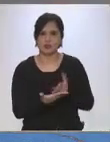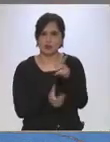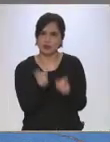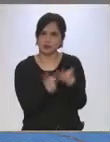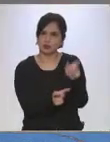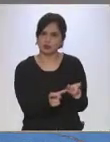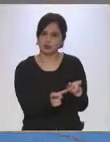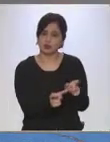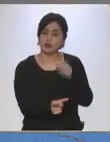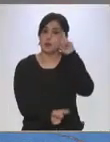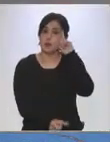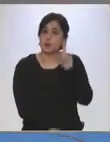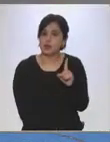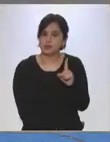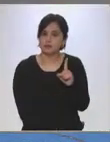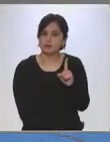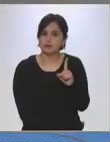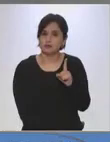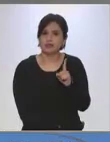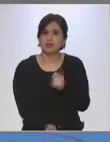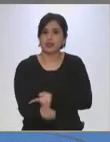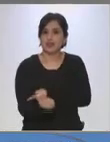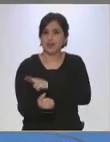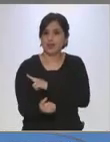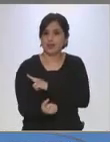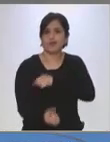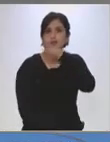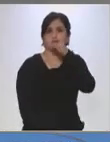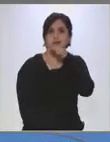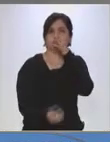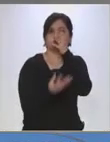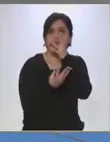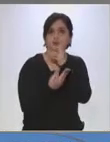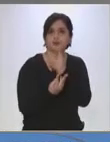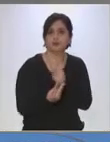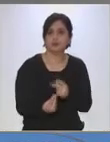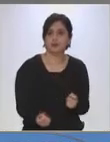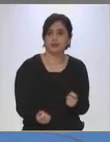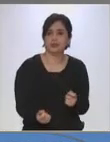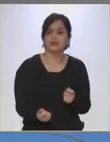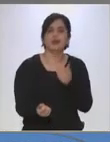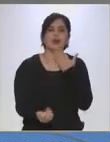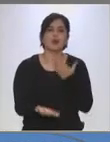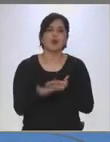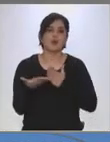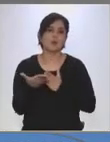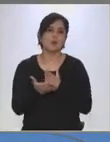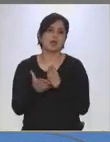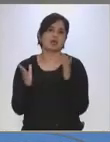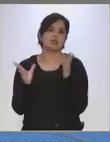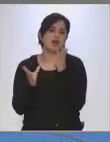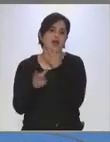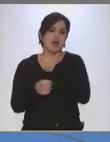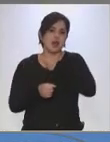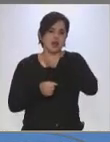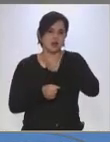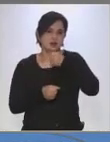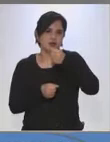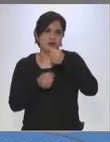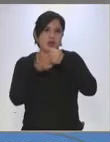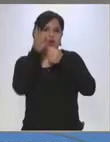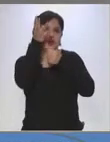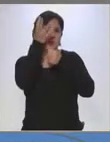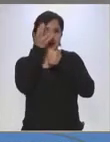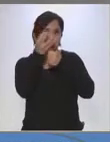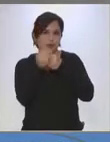sin embargo la fuerza de este discurso se diluye cuando se empieza a apagar la antorcha las cámaras de